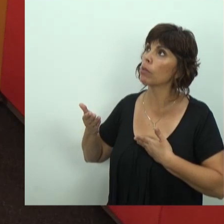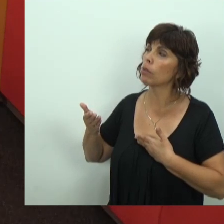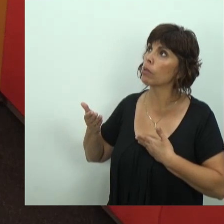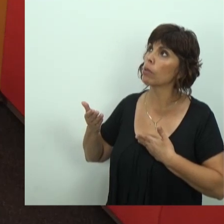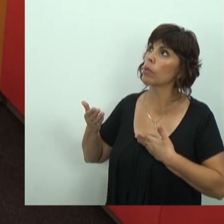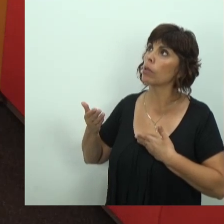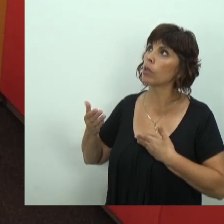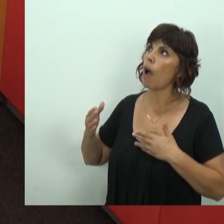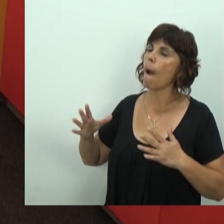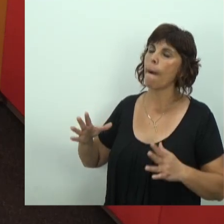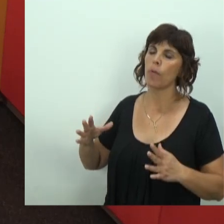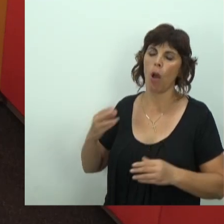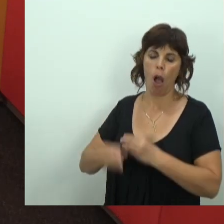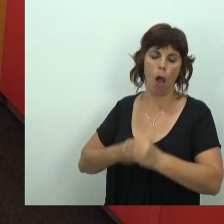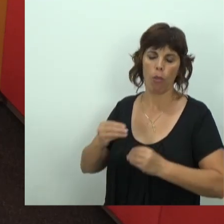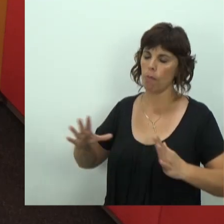me encantaría hacerlo.